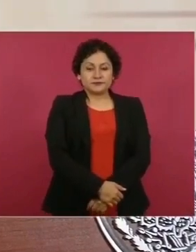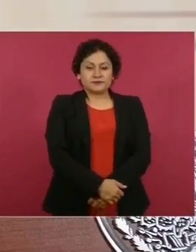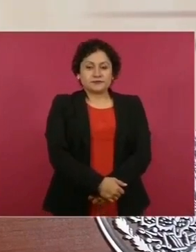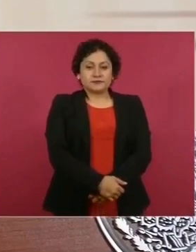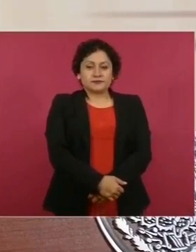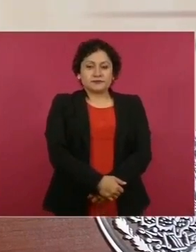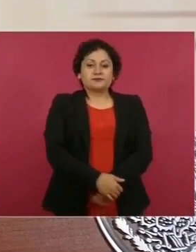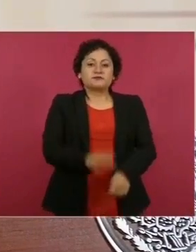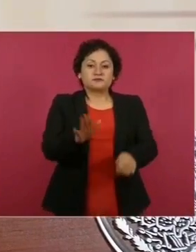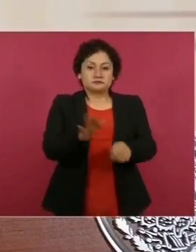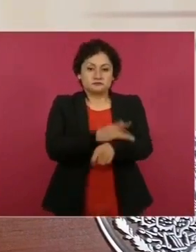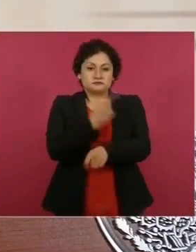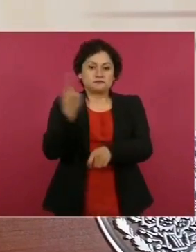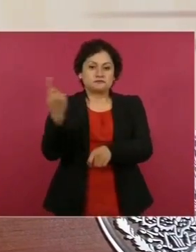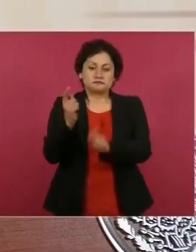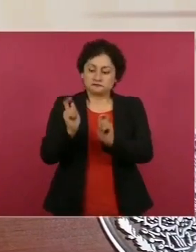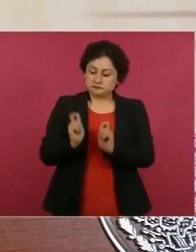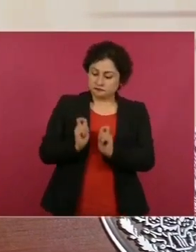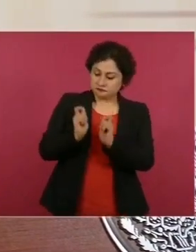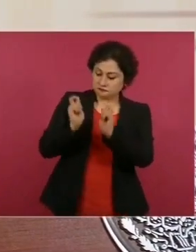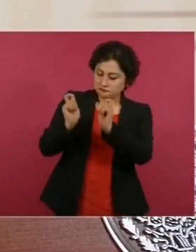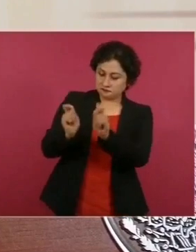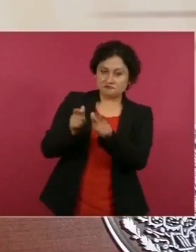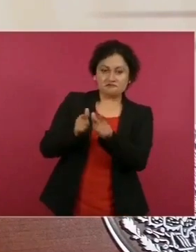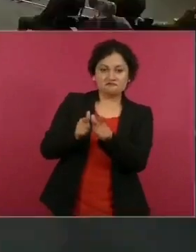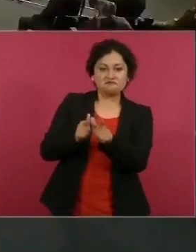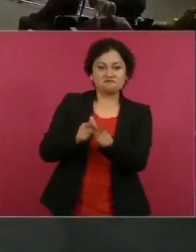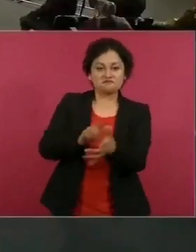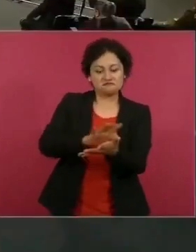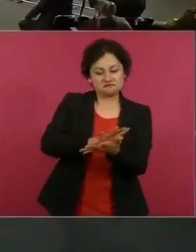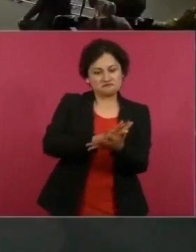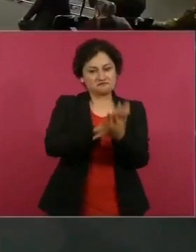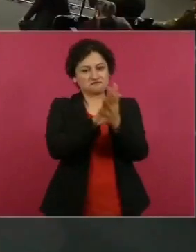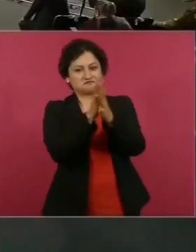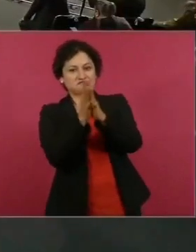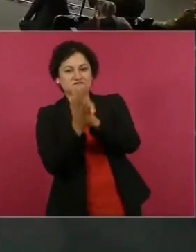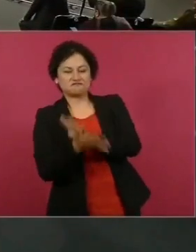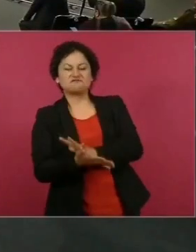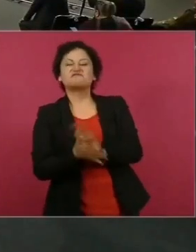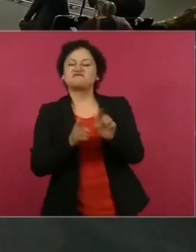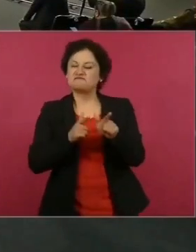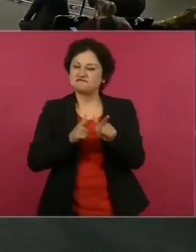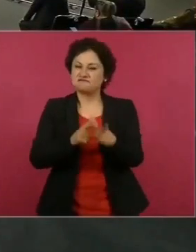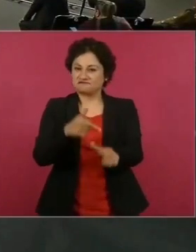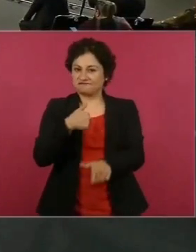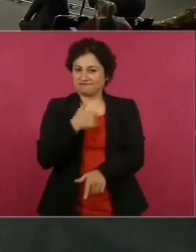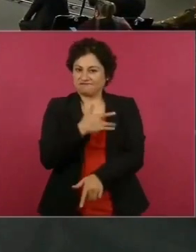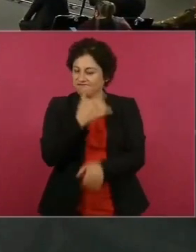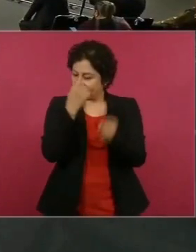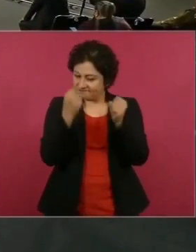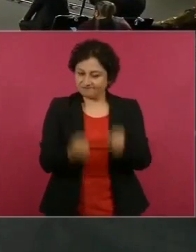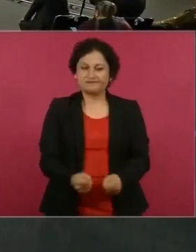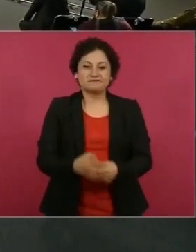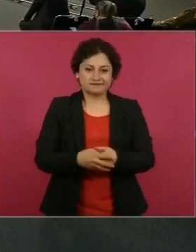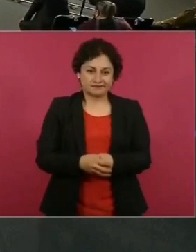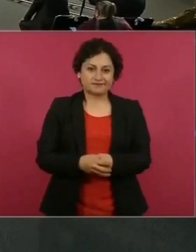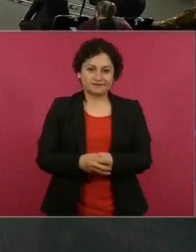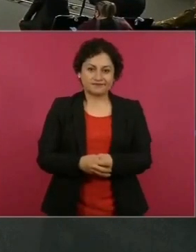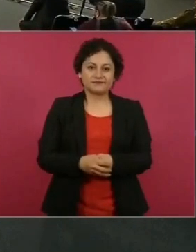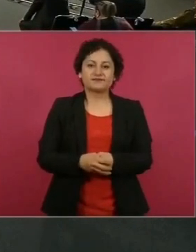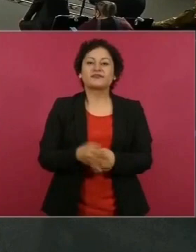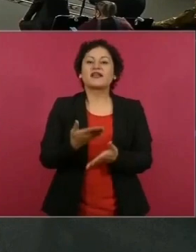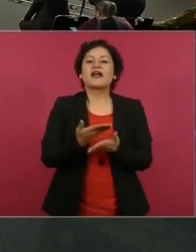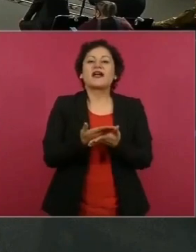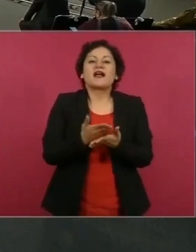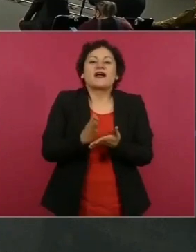va a haber continuidad con cambio, estoy seguro. Y además, como dicen mis